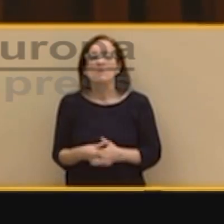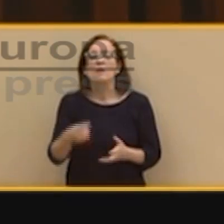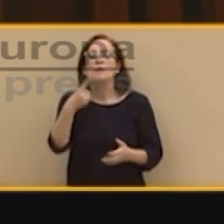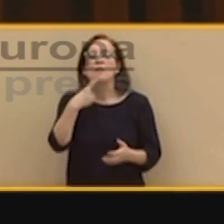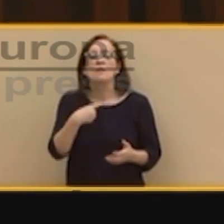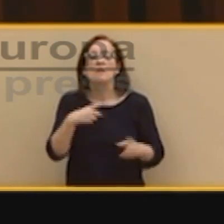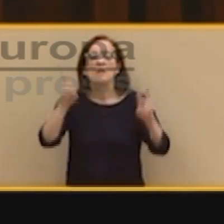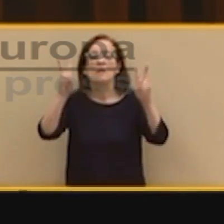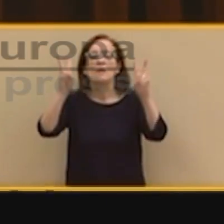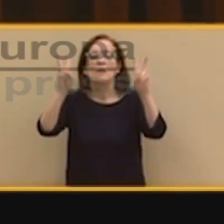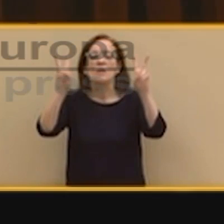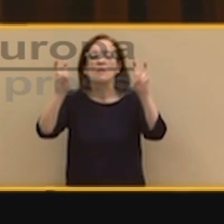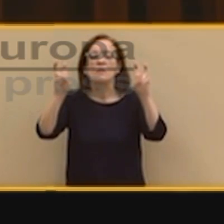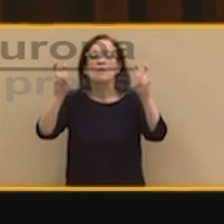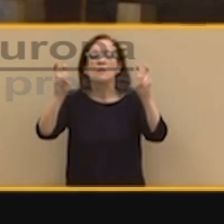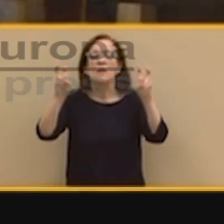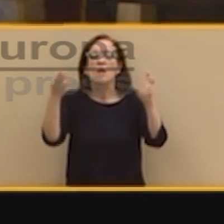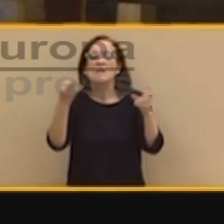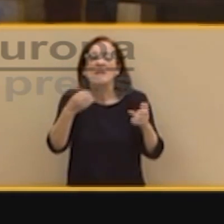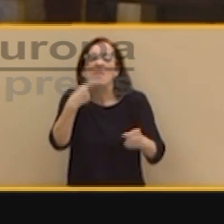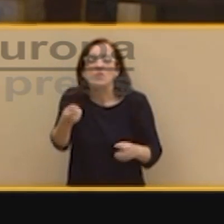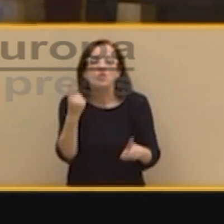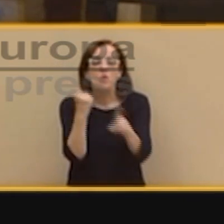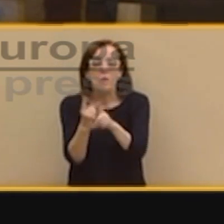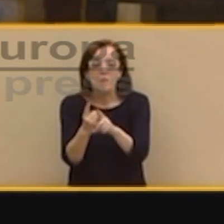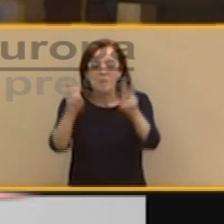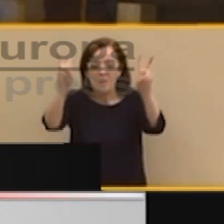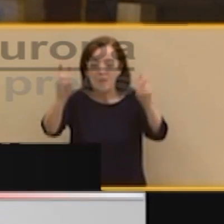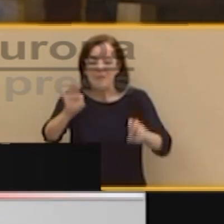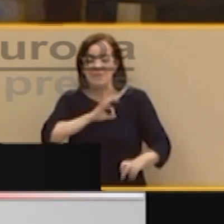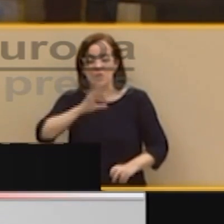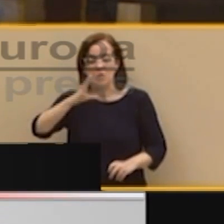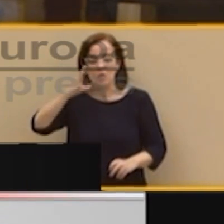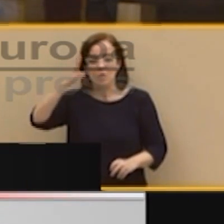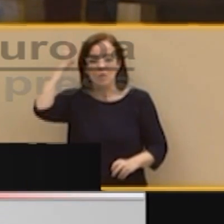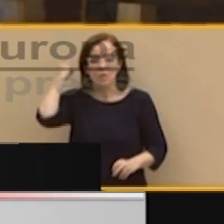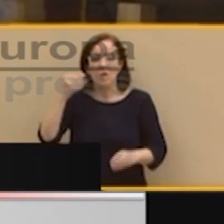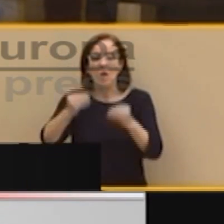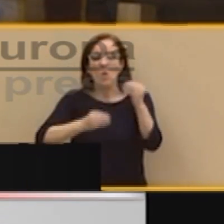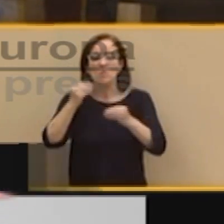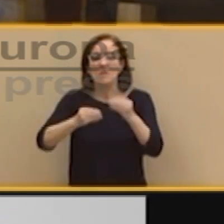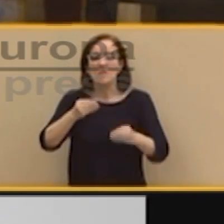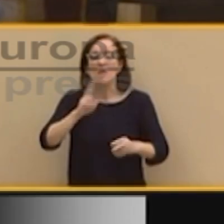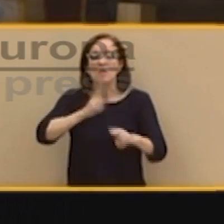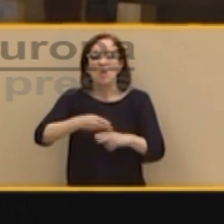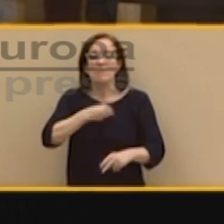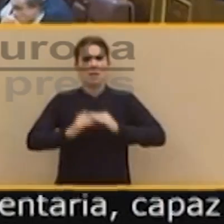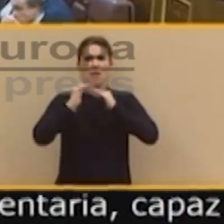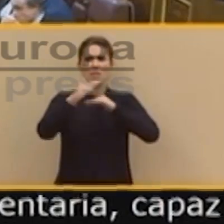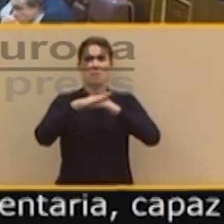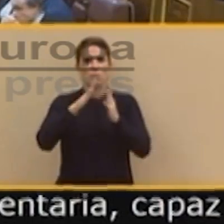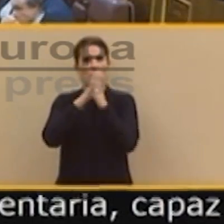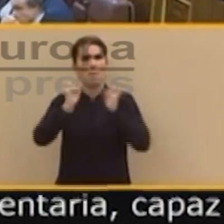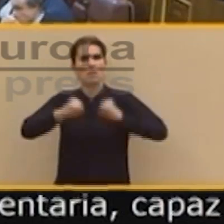Entrecomílleme la alusión. Entre comillas, usted, señor Iglesias, ha utilizado el nombre de España para ponerse al servicio de dictadores.